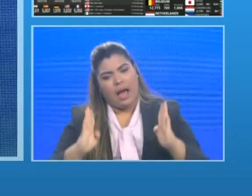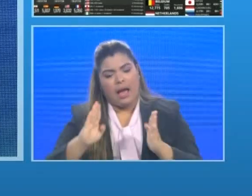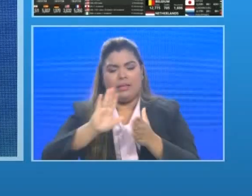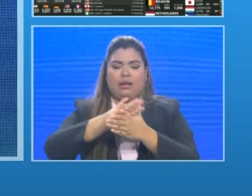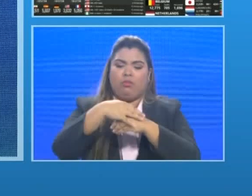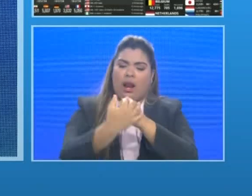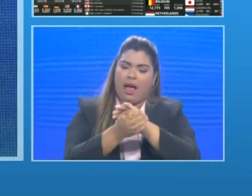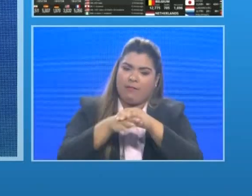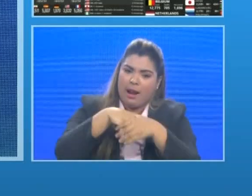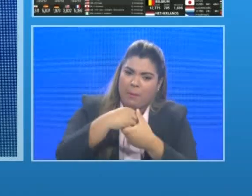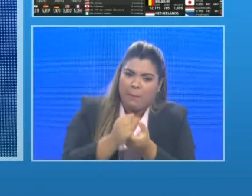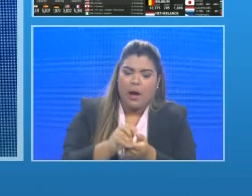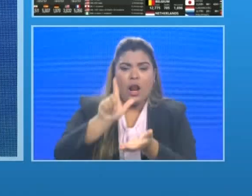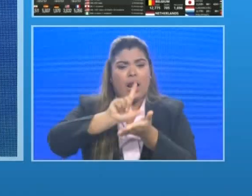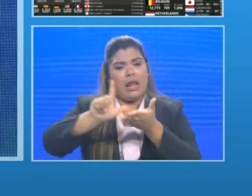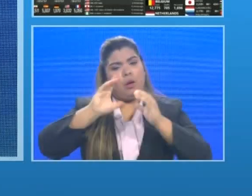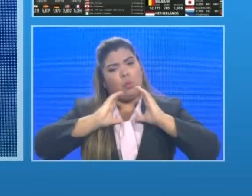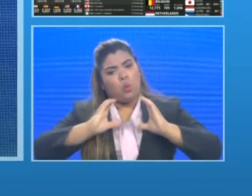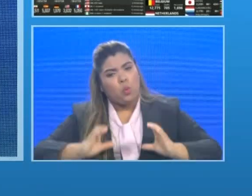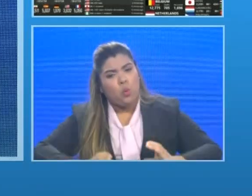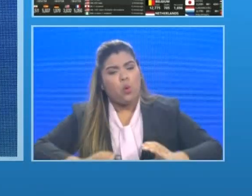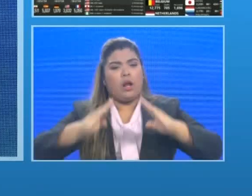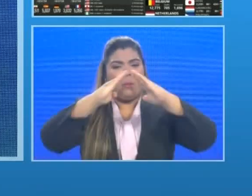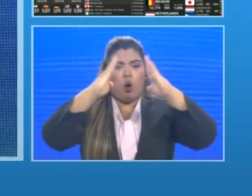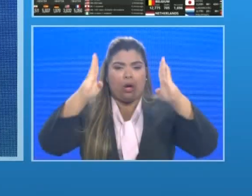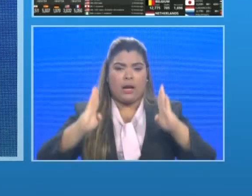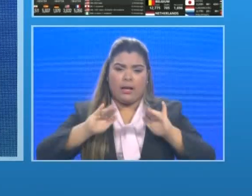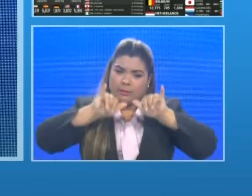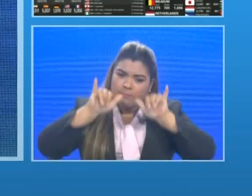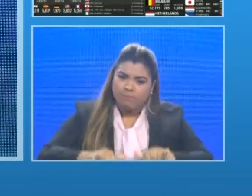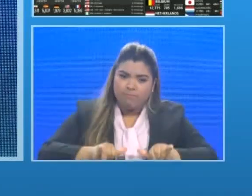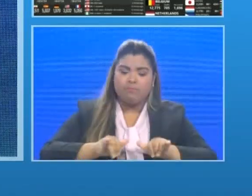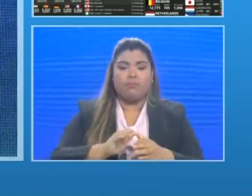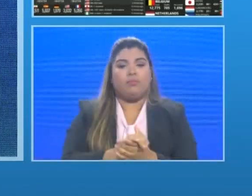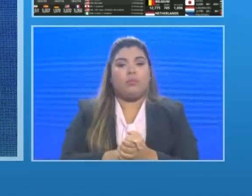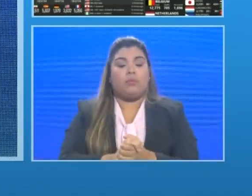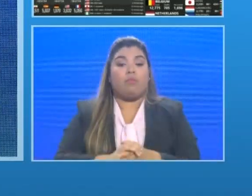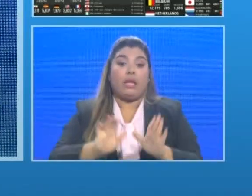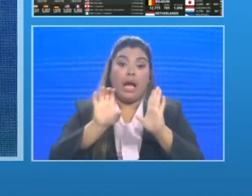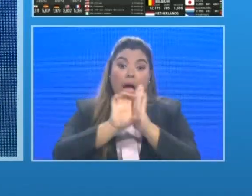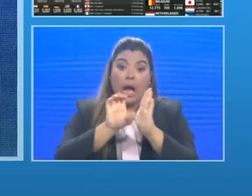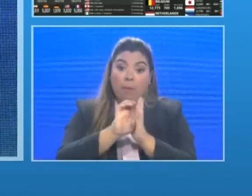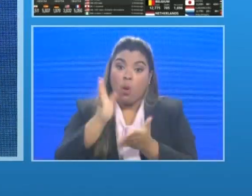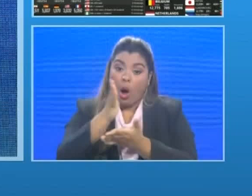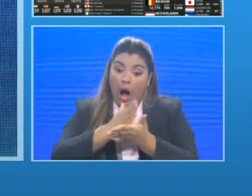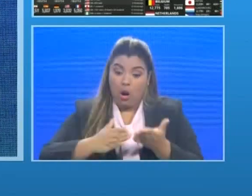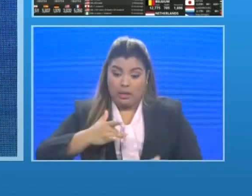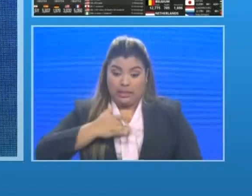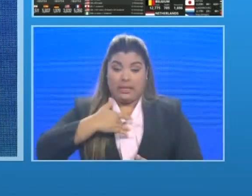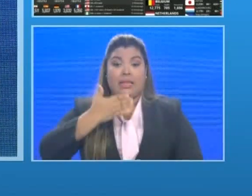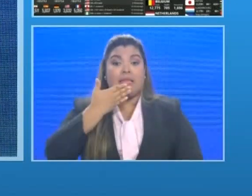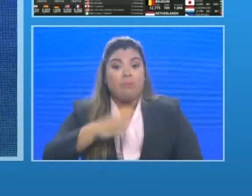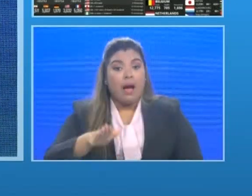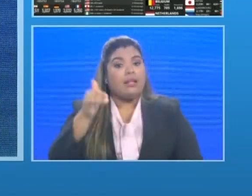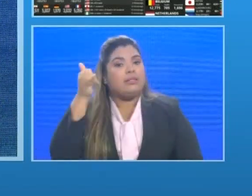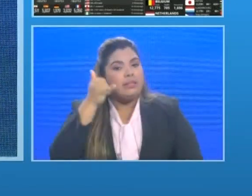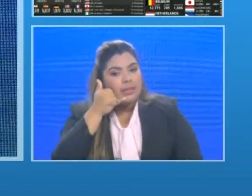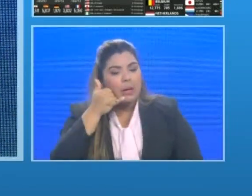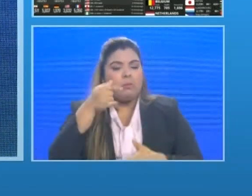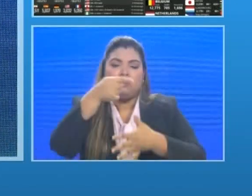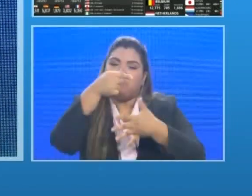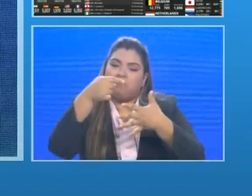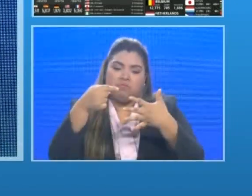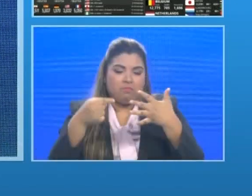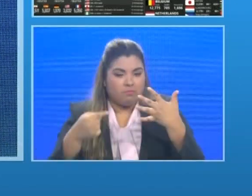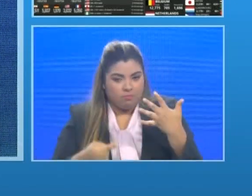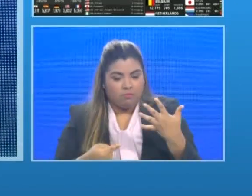tener el recurso humano necesario en caso de complicaciones que sabemos que por lo general son por